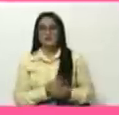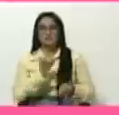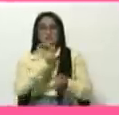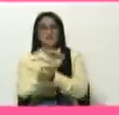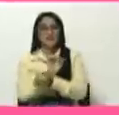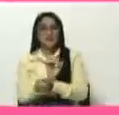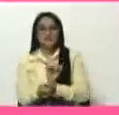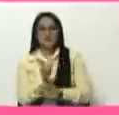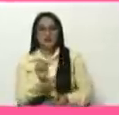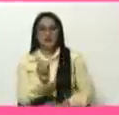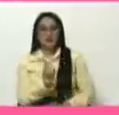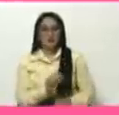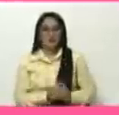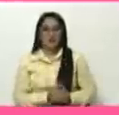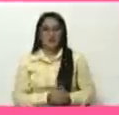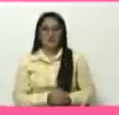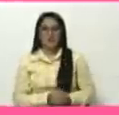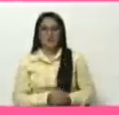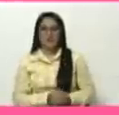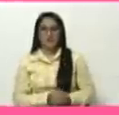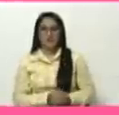encarcelarlos.